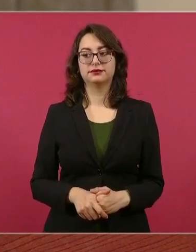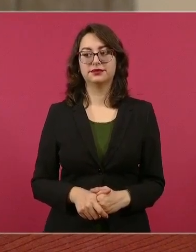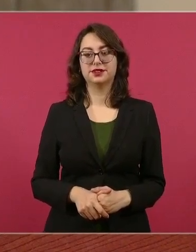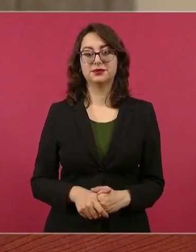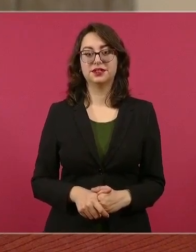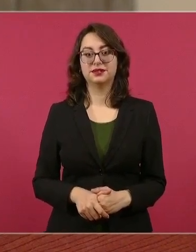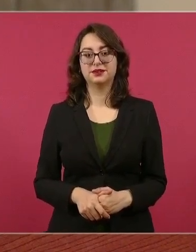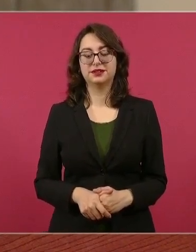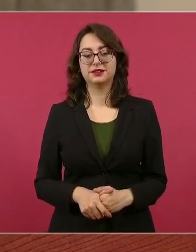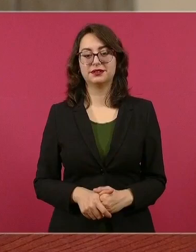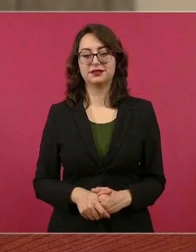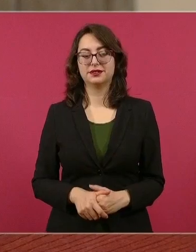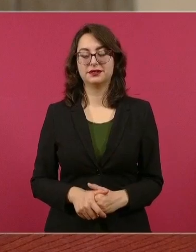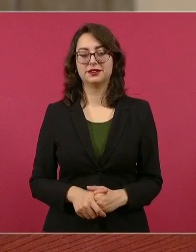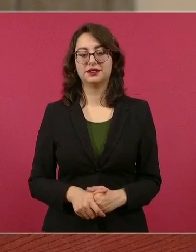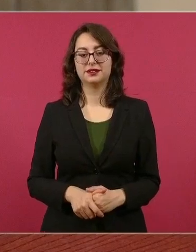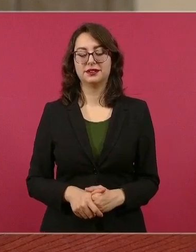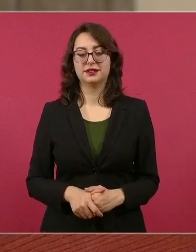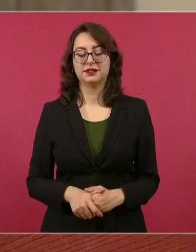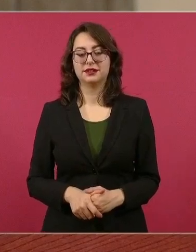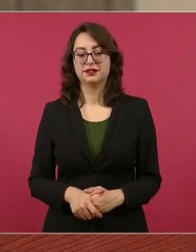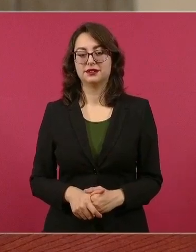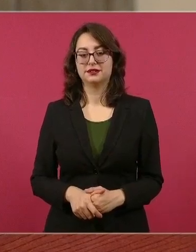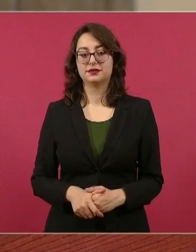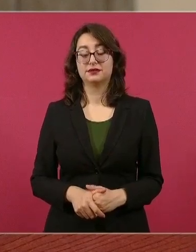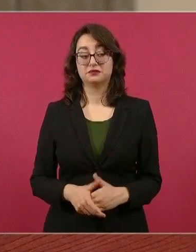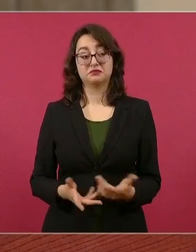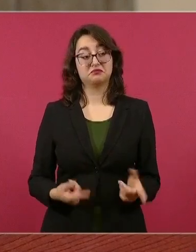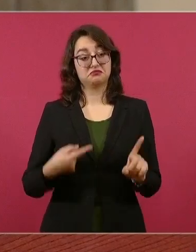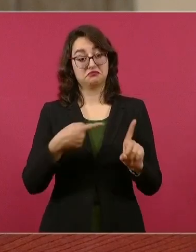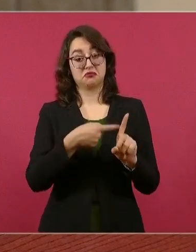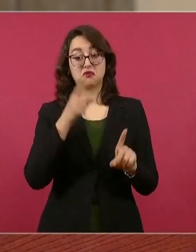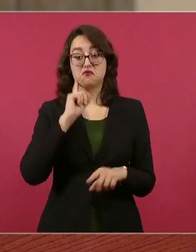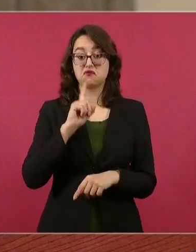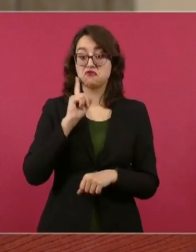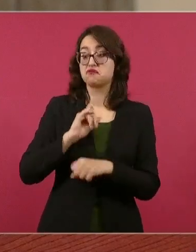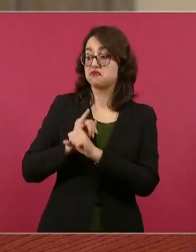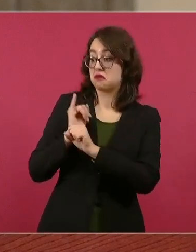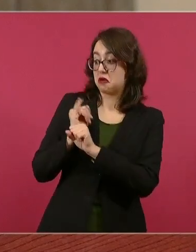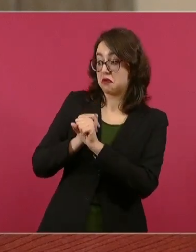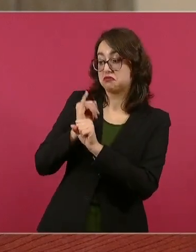Buen análisis político, ¿no?